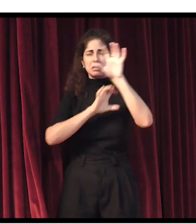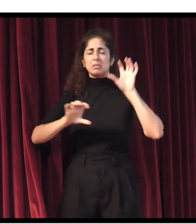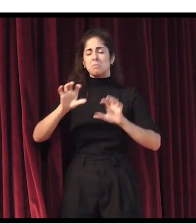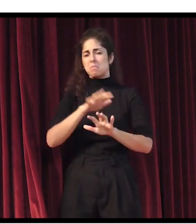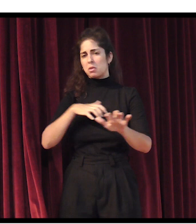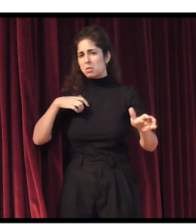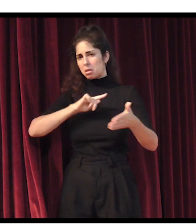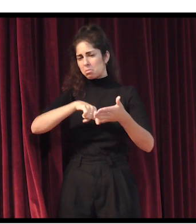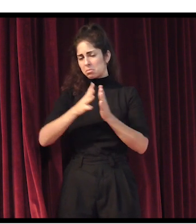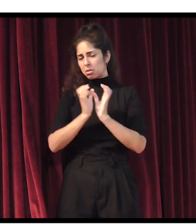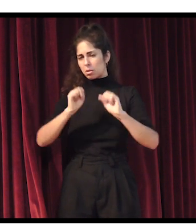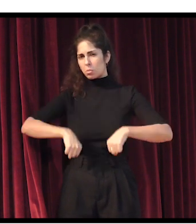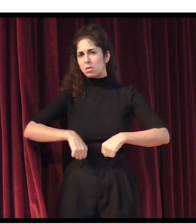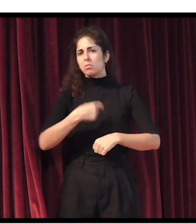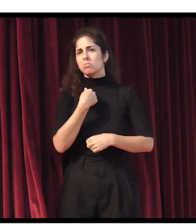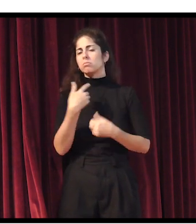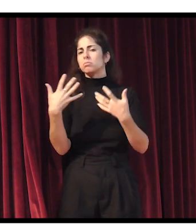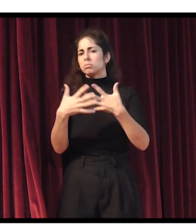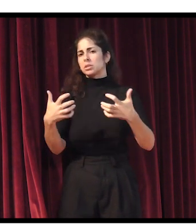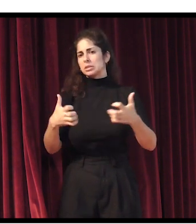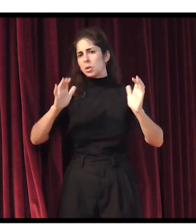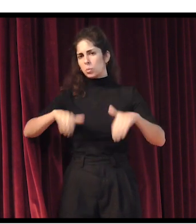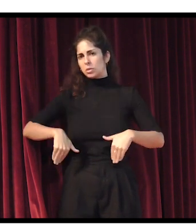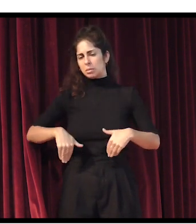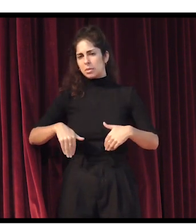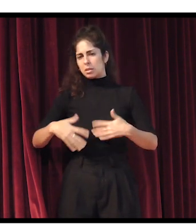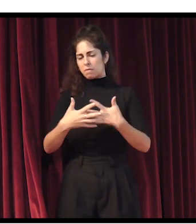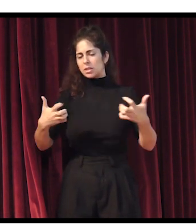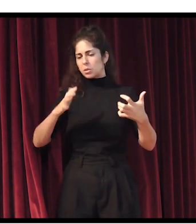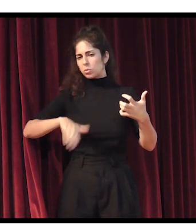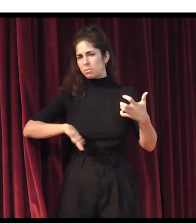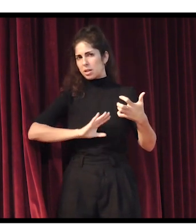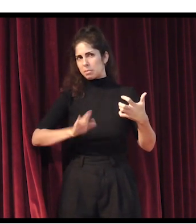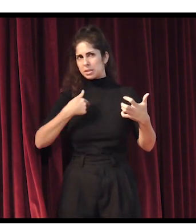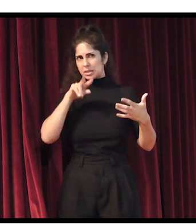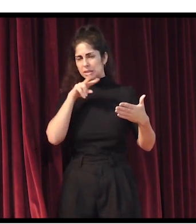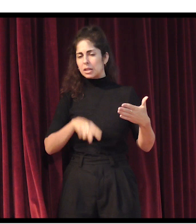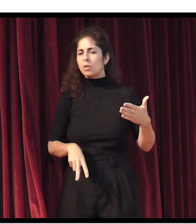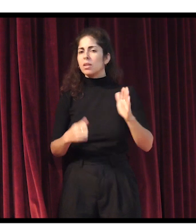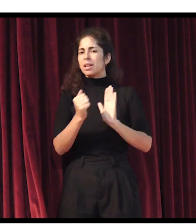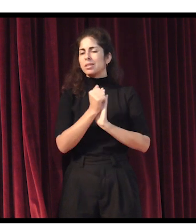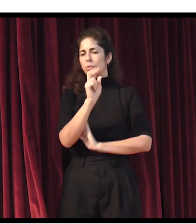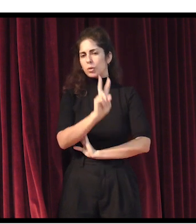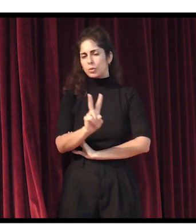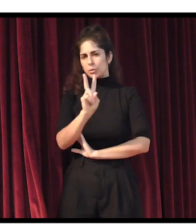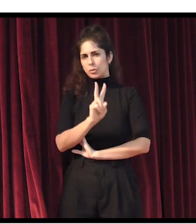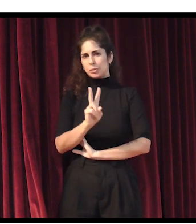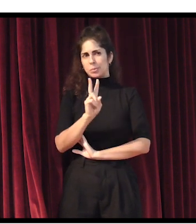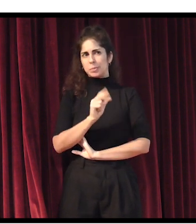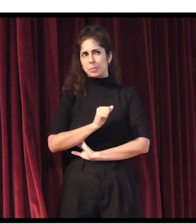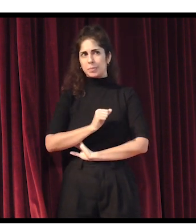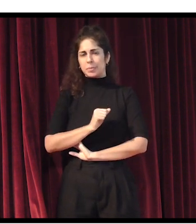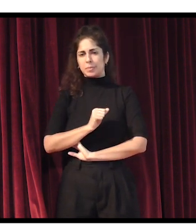países. Hace referencia, voy a leer solamente la última frase de este artículo 2.